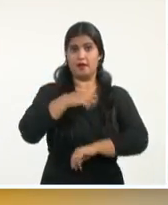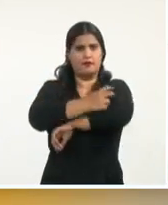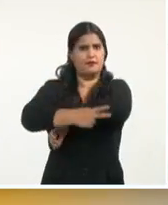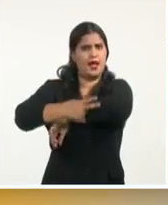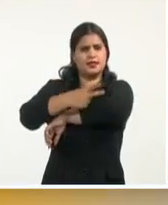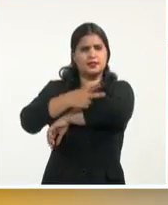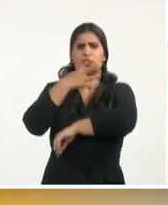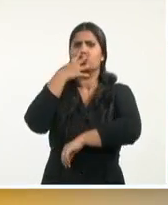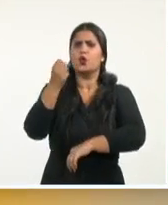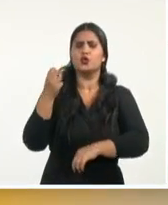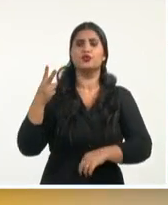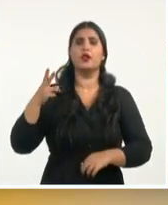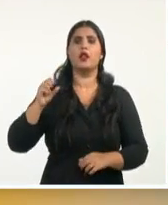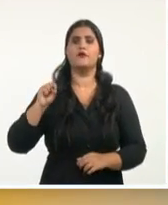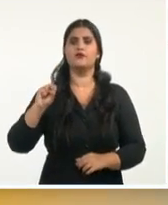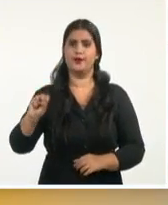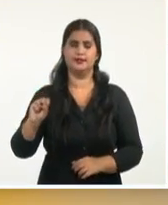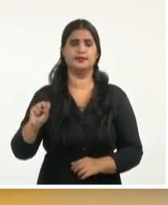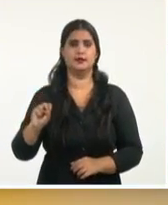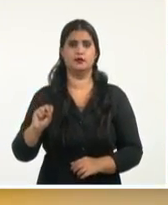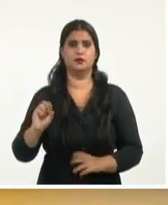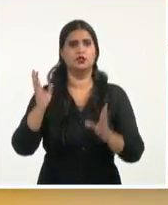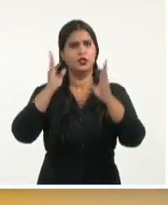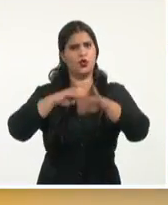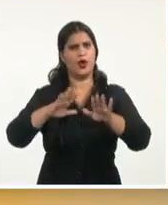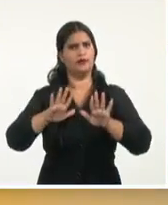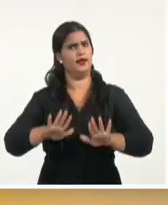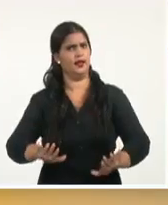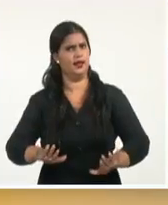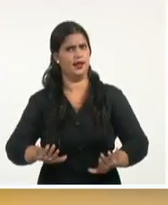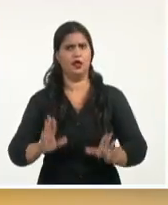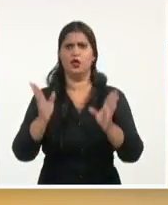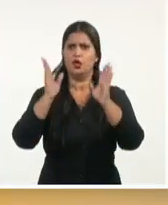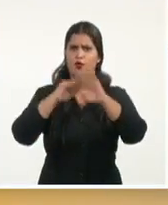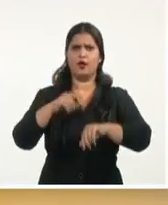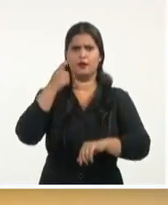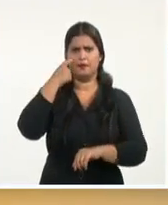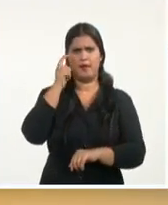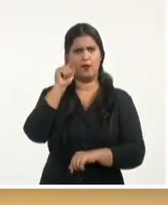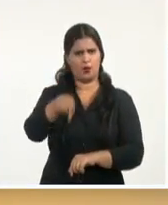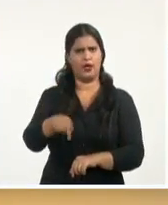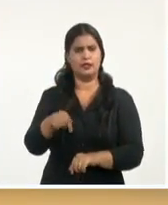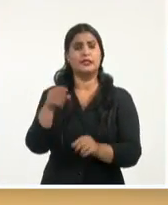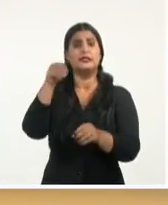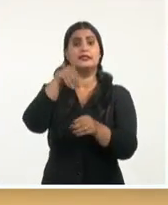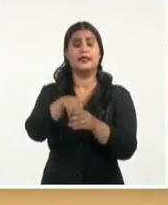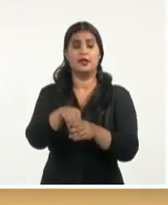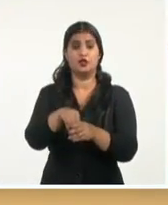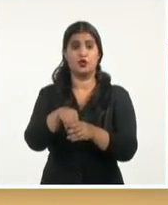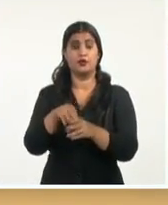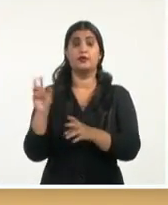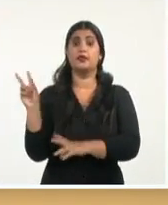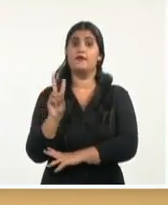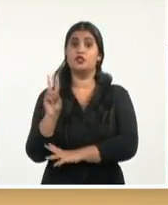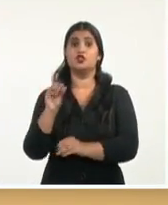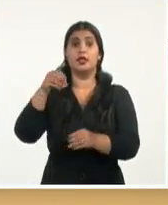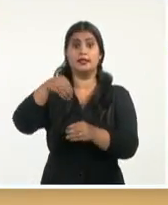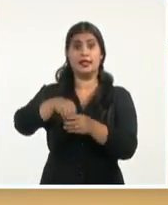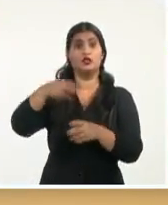en evidencia en los últimos días en las acciones en Venezuela y en Haití, en las cuales ha